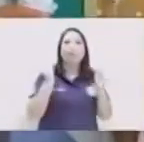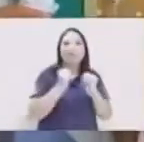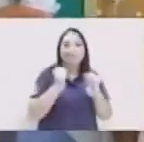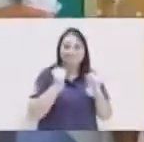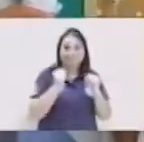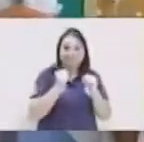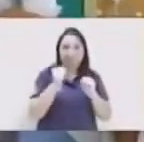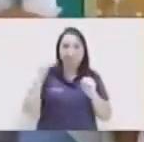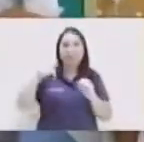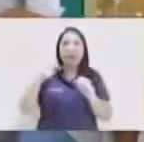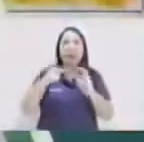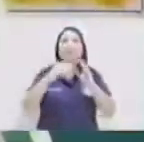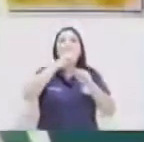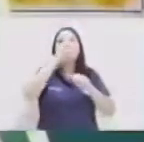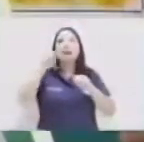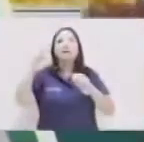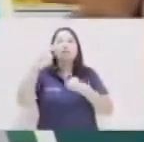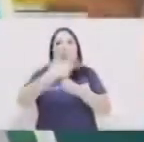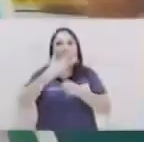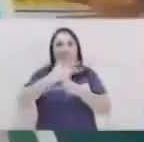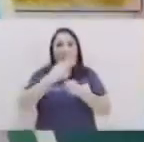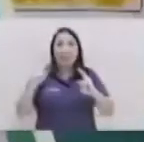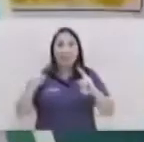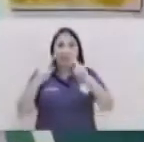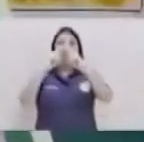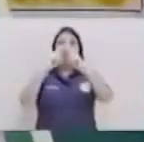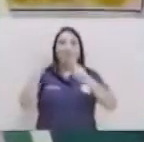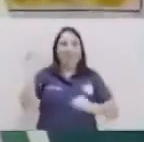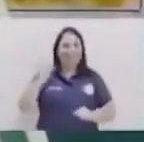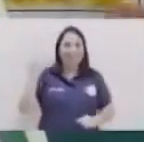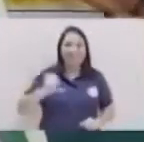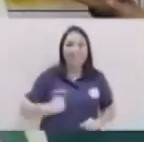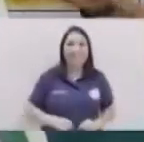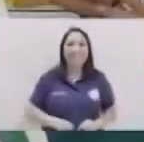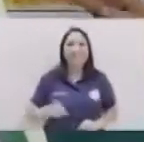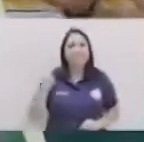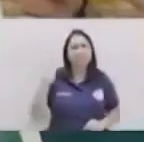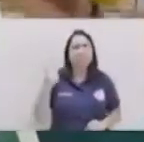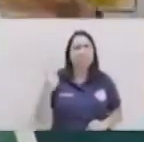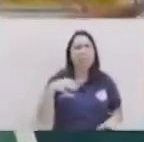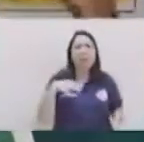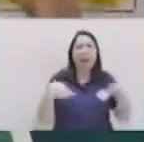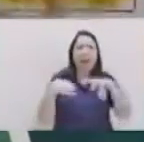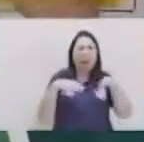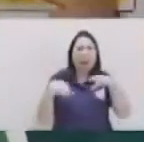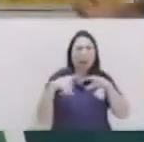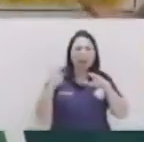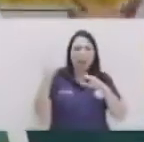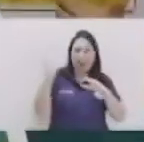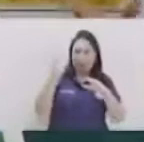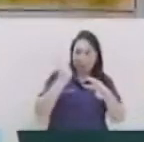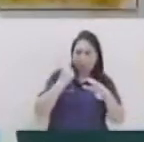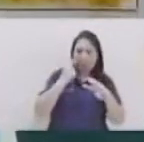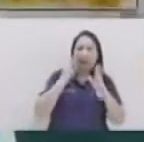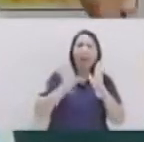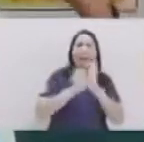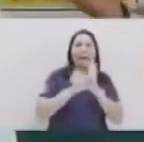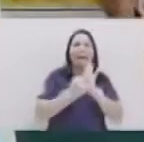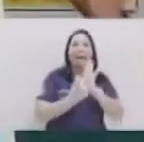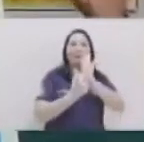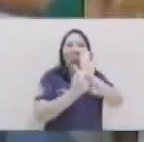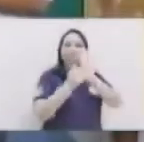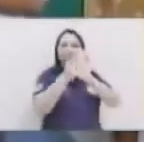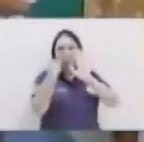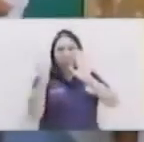temática guatemalteca. Perfecto, y sí, es una buena actividad, como usted lo decía, para tomar ejemplo, algún paisaje guatemalteco, ¿verdad? Y